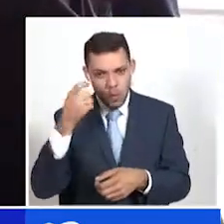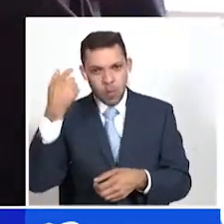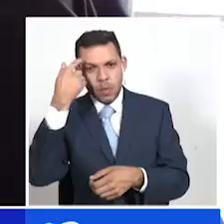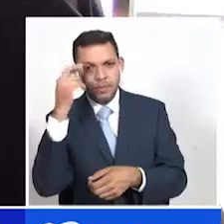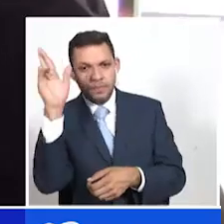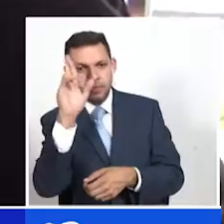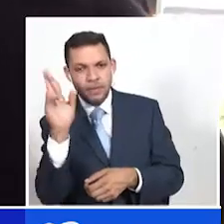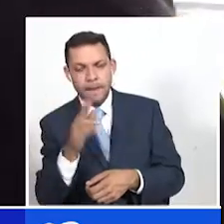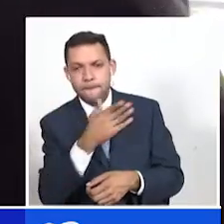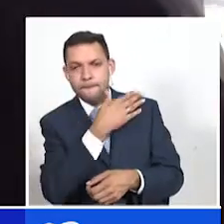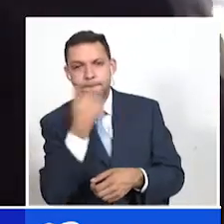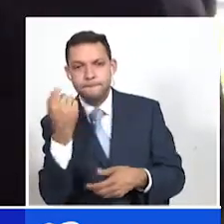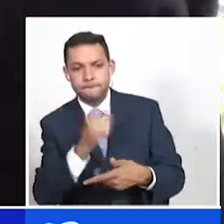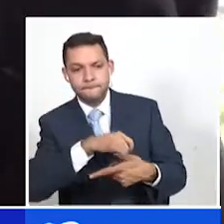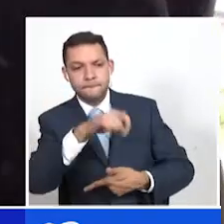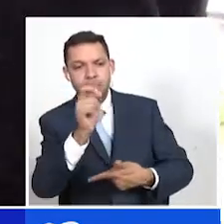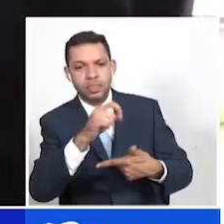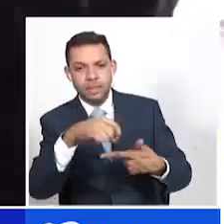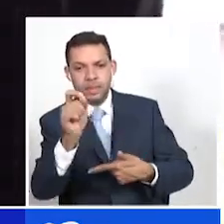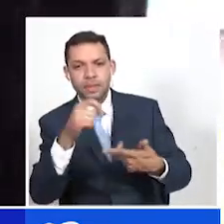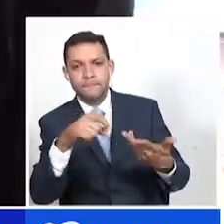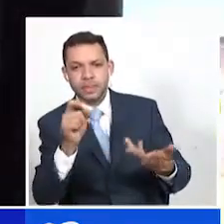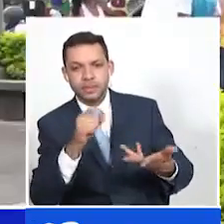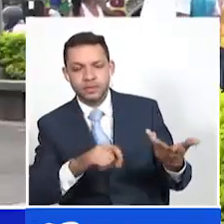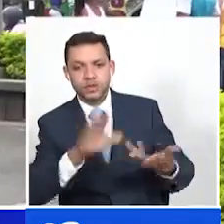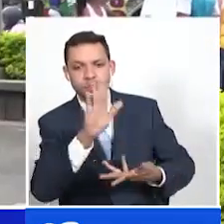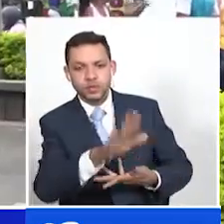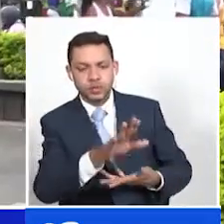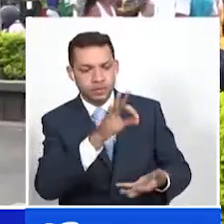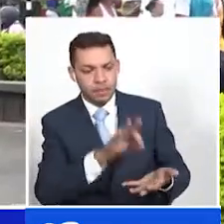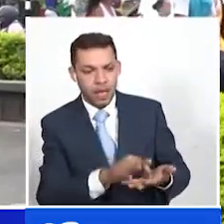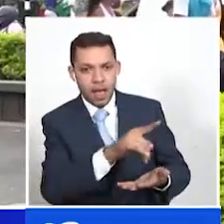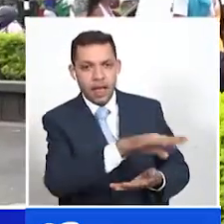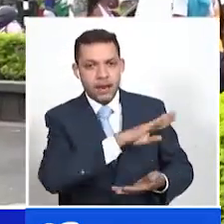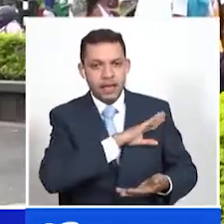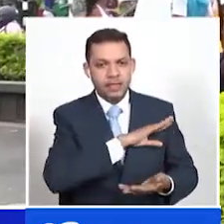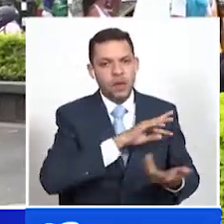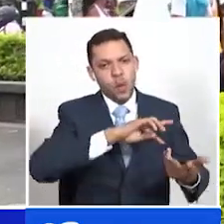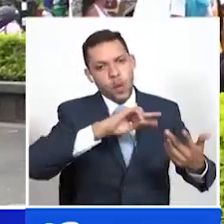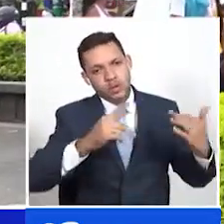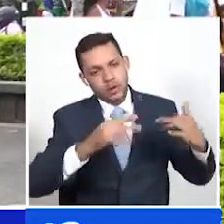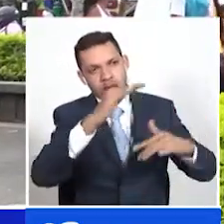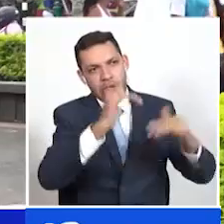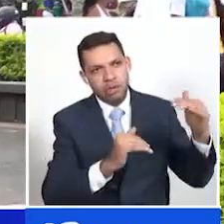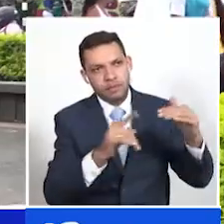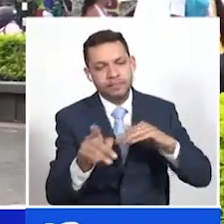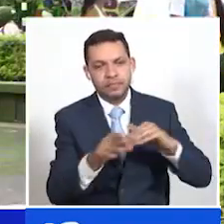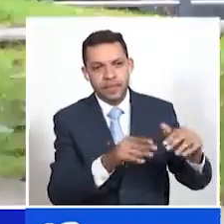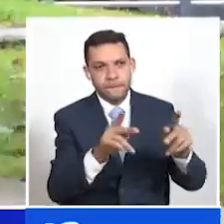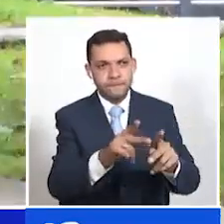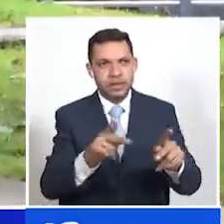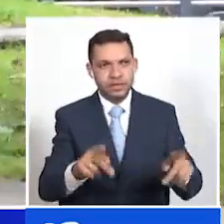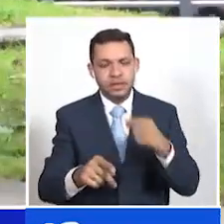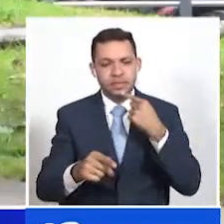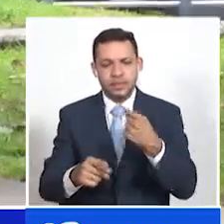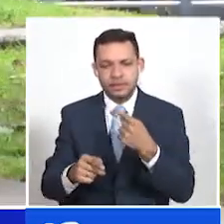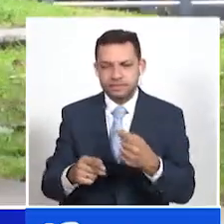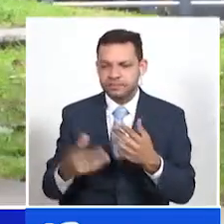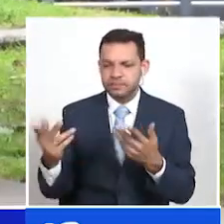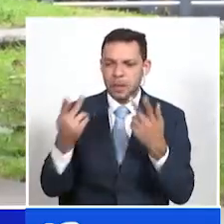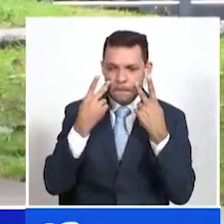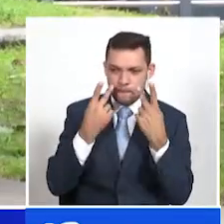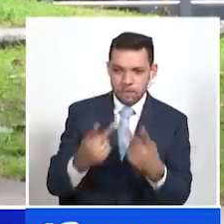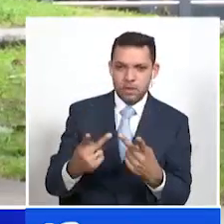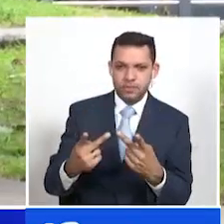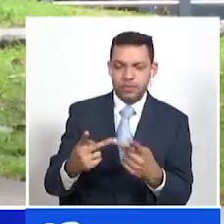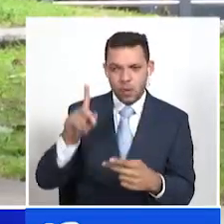es mejor calificado que el alcalde de su respectiva ciudad capital. Entre las preocupaciones que tienen actualmente los ciudadanos, la encuesta de percepción dejó